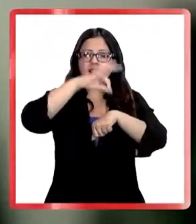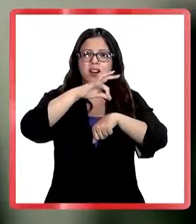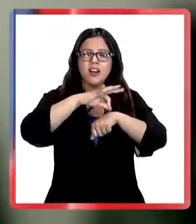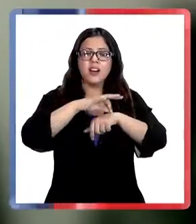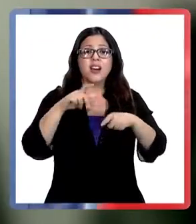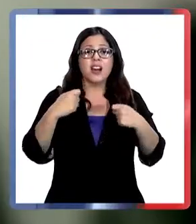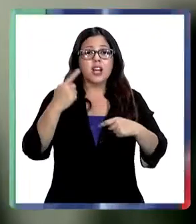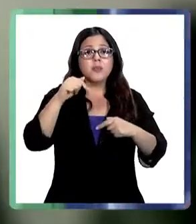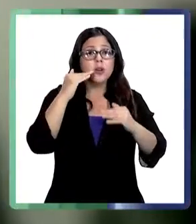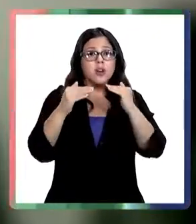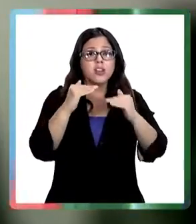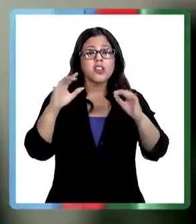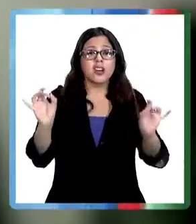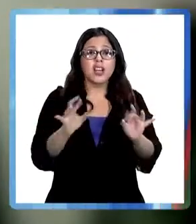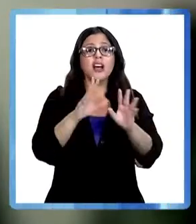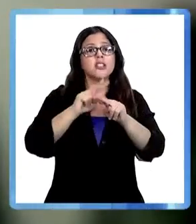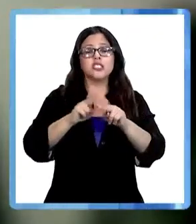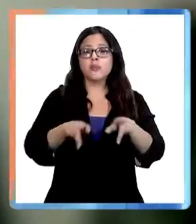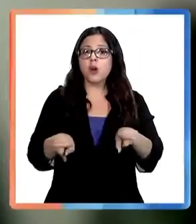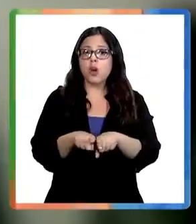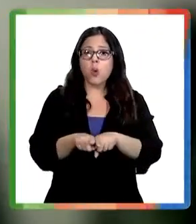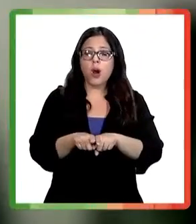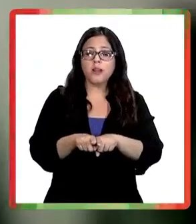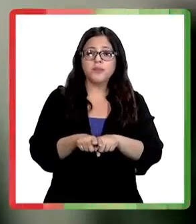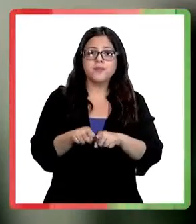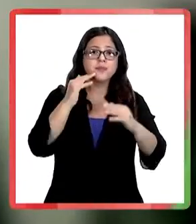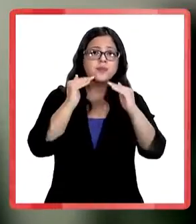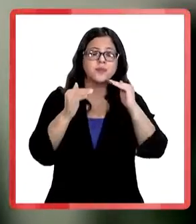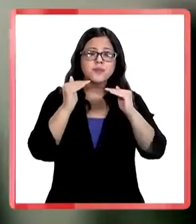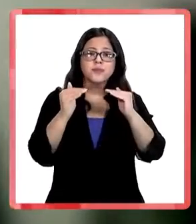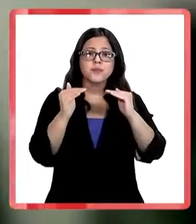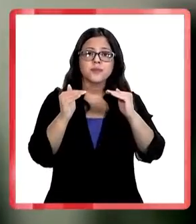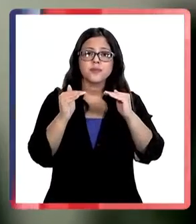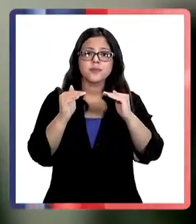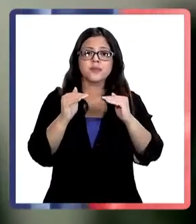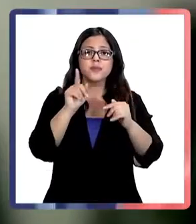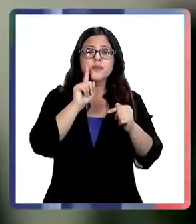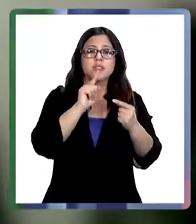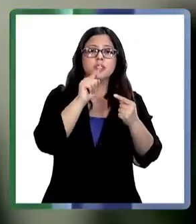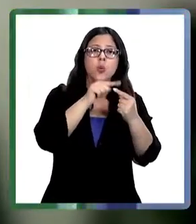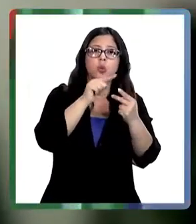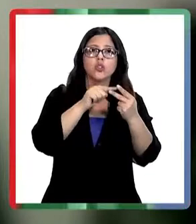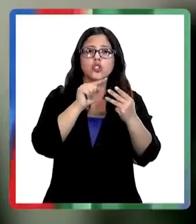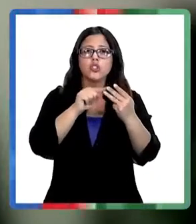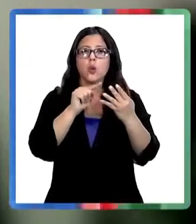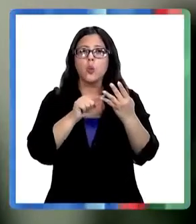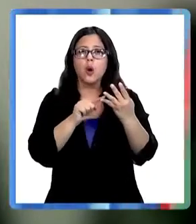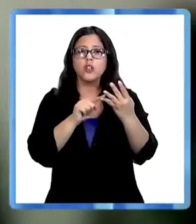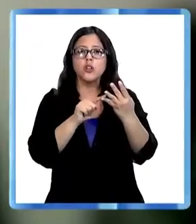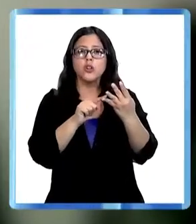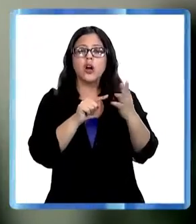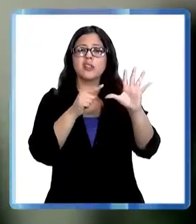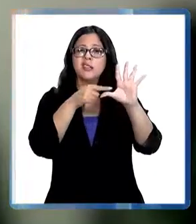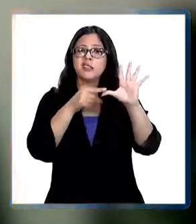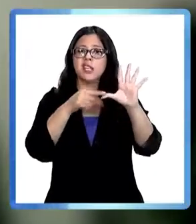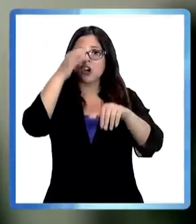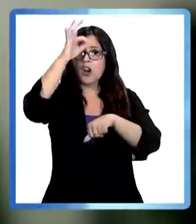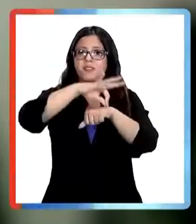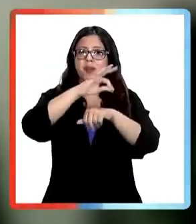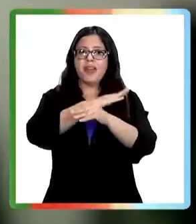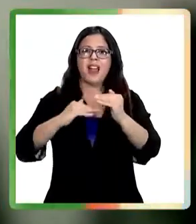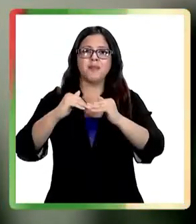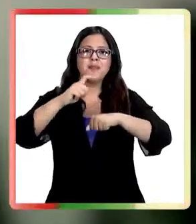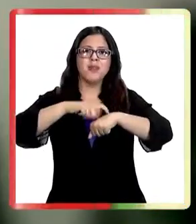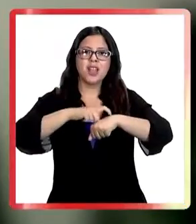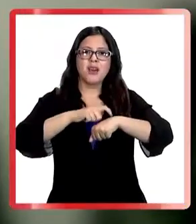caro, pero acá los niños están más graves, se los hacemos. Los niños tienen 1, 2, 3, 4, hasta 5 virus al